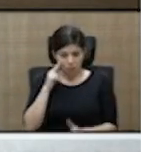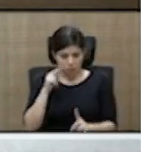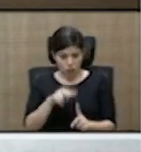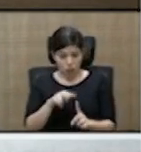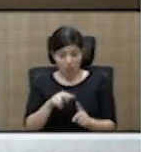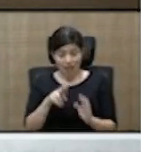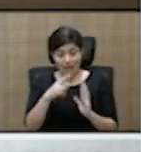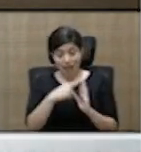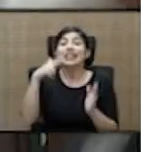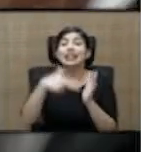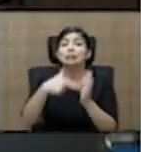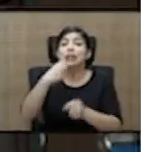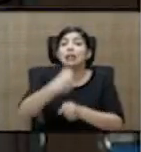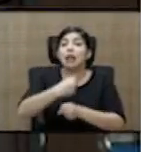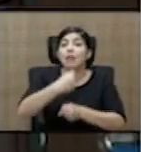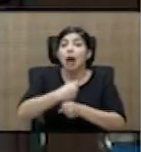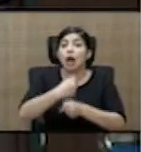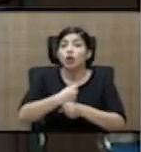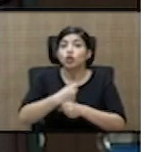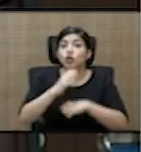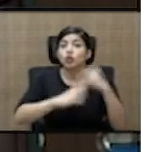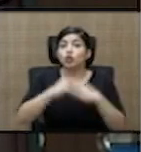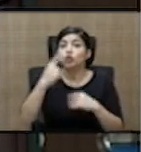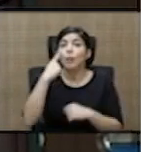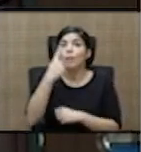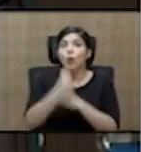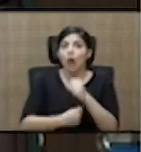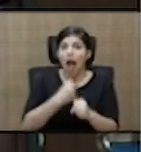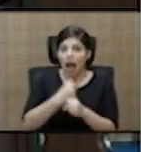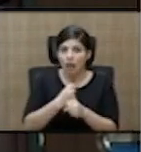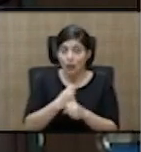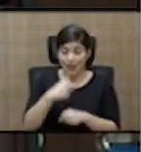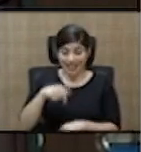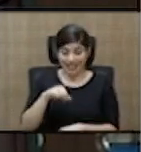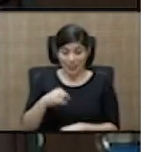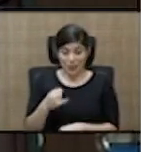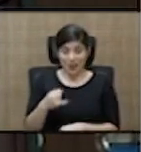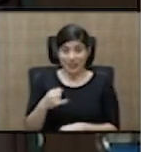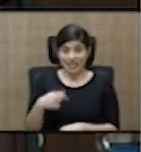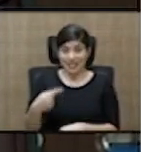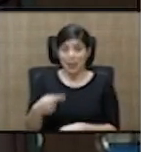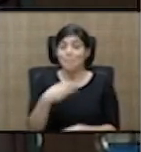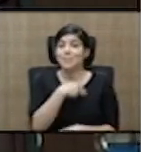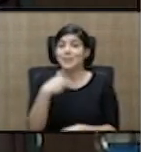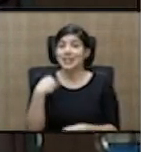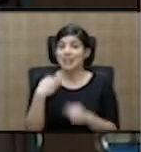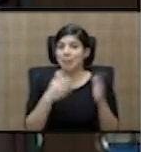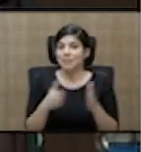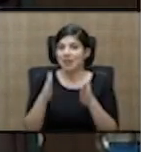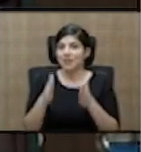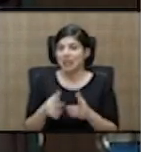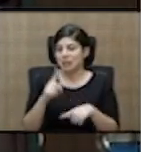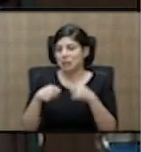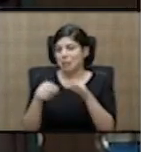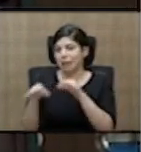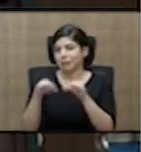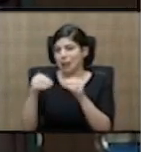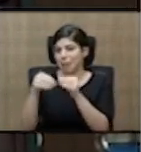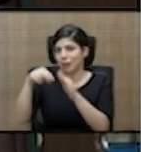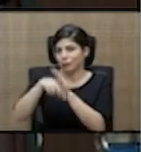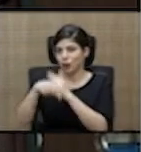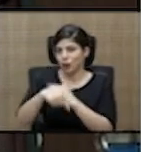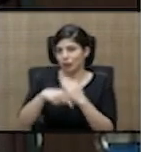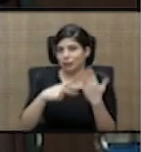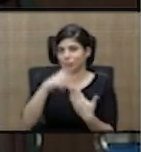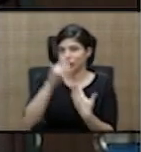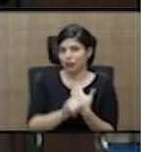de pandemia, para apoyarse no solamente en organismos internacionales, sino a través de la cooperación, más allá del tema de las vacunas. Ya